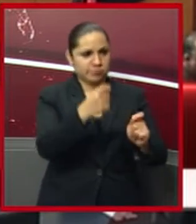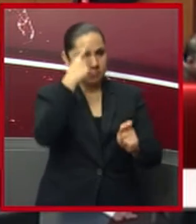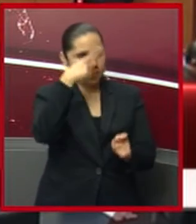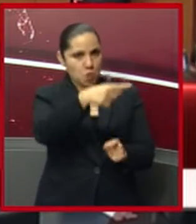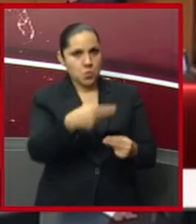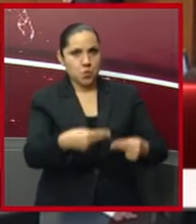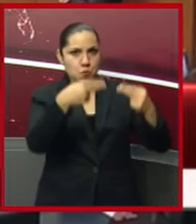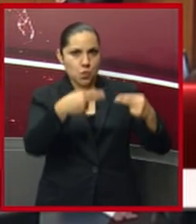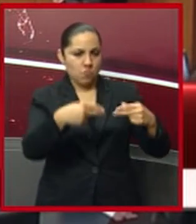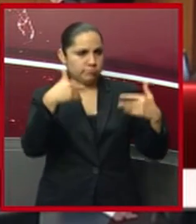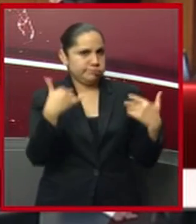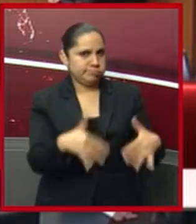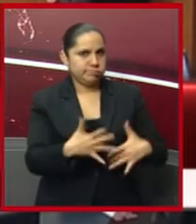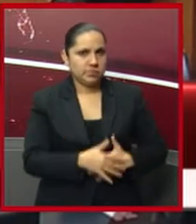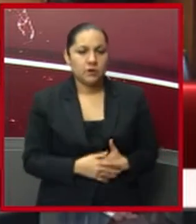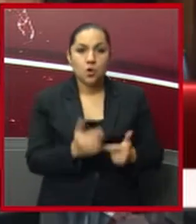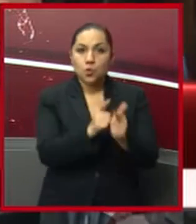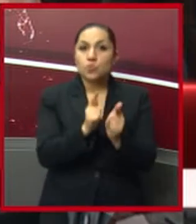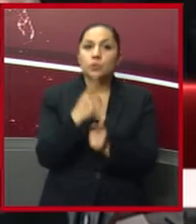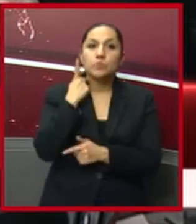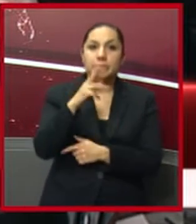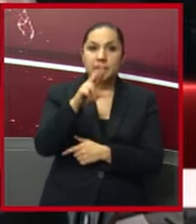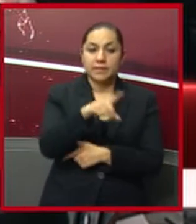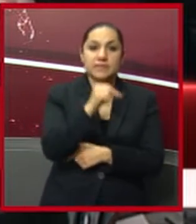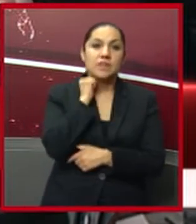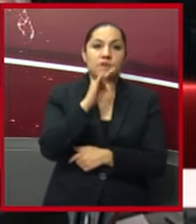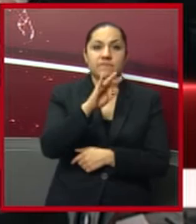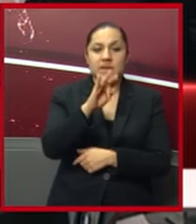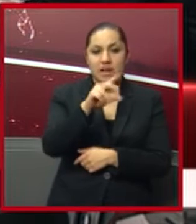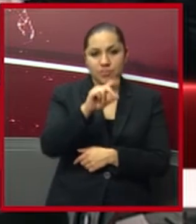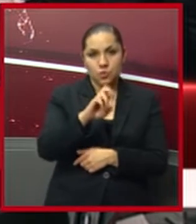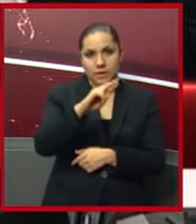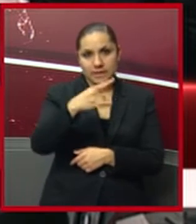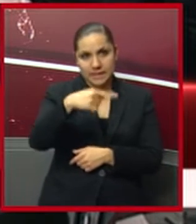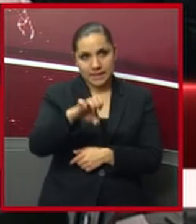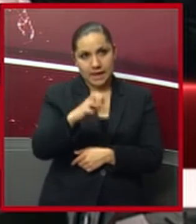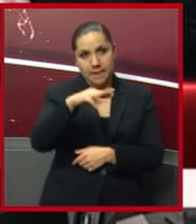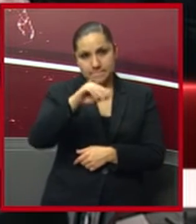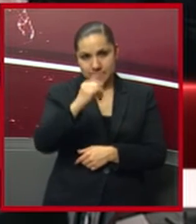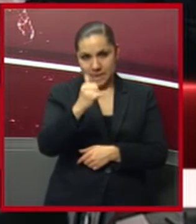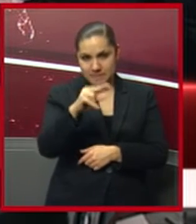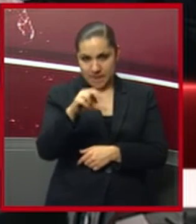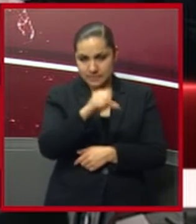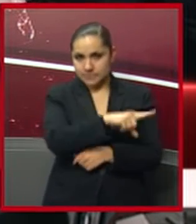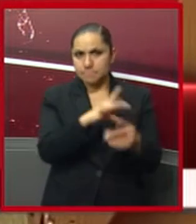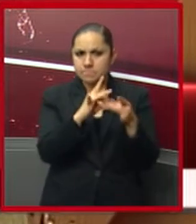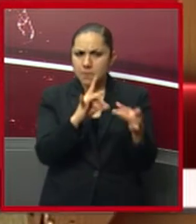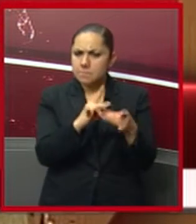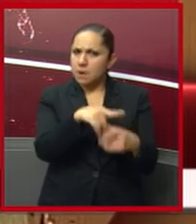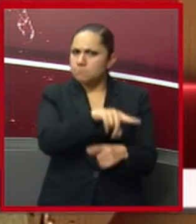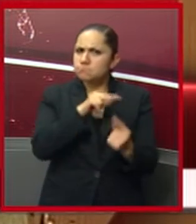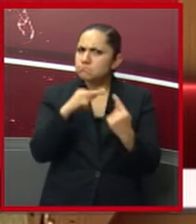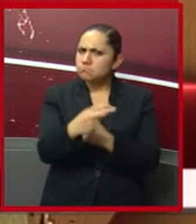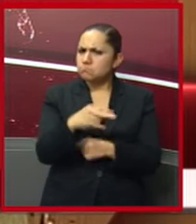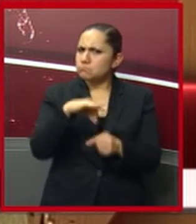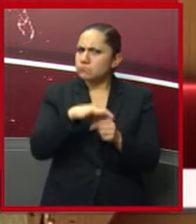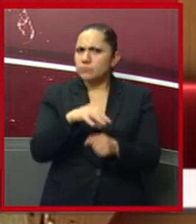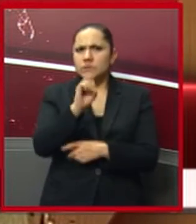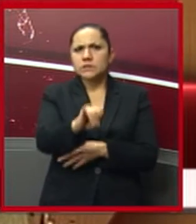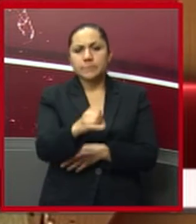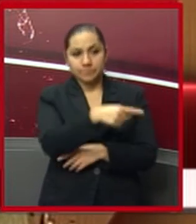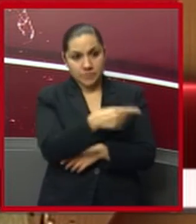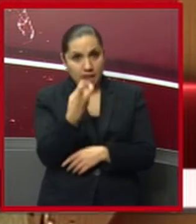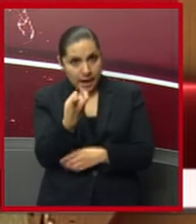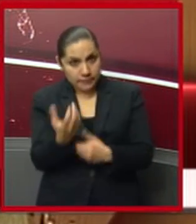Por el grupo parlamentario del PRD, el senador Fernando Enrique Mayans Canaval manifestó su postura a favor al señalar que esta